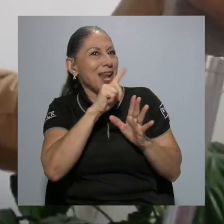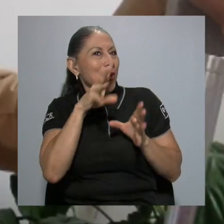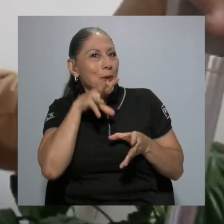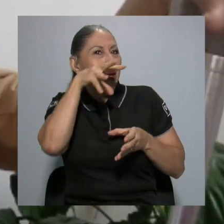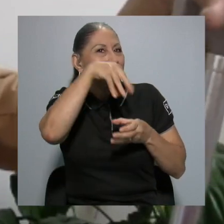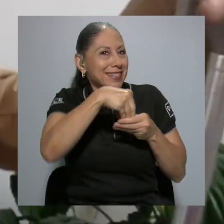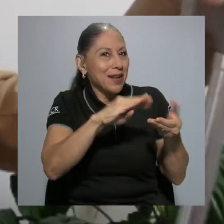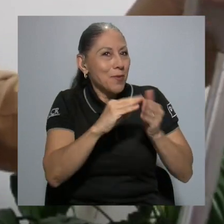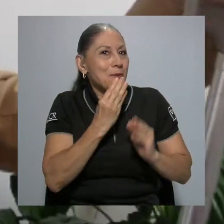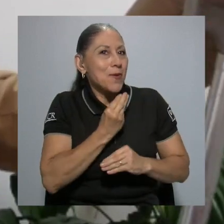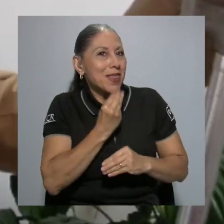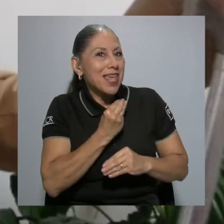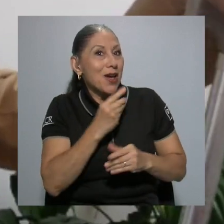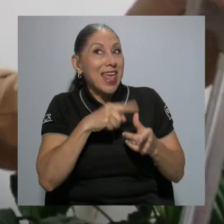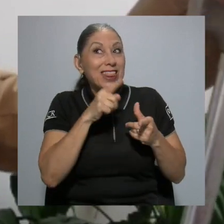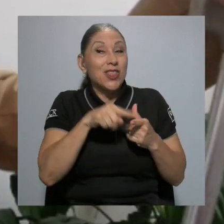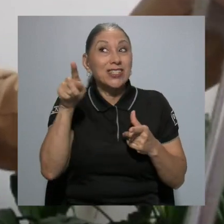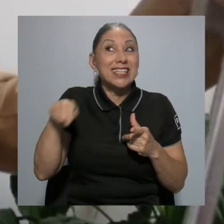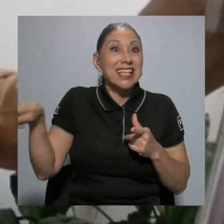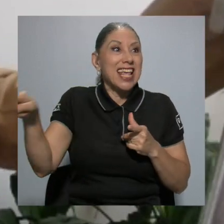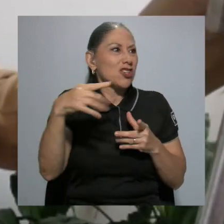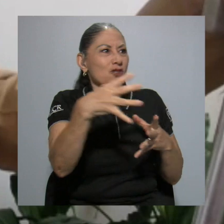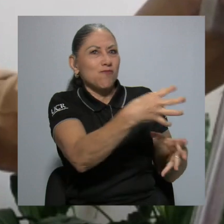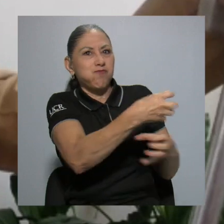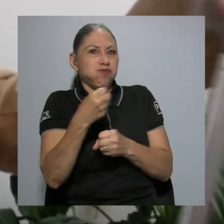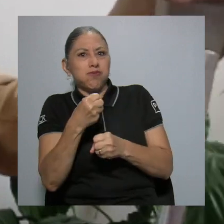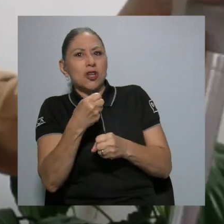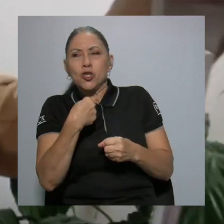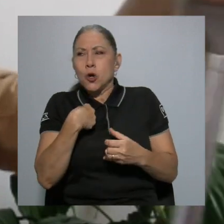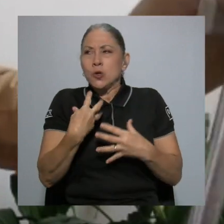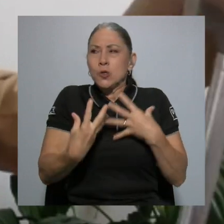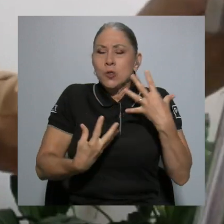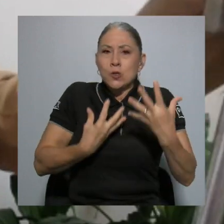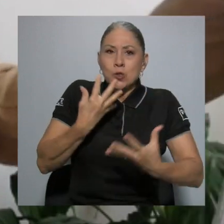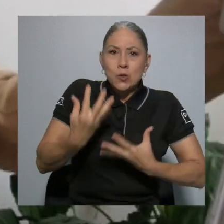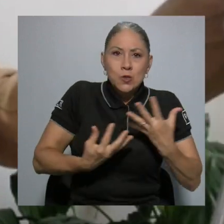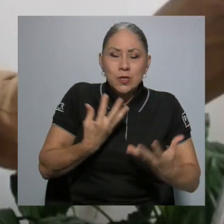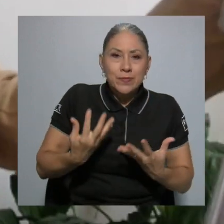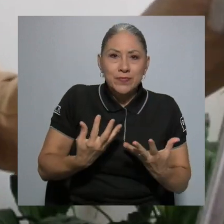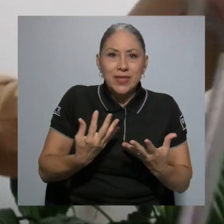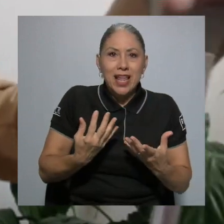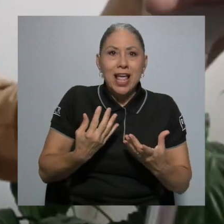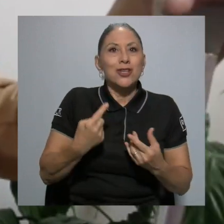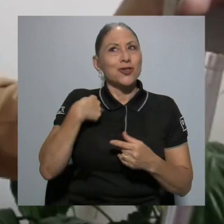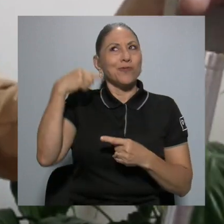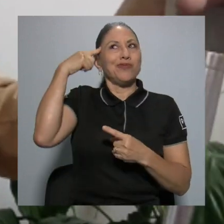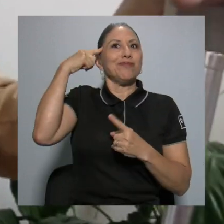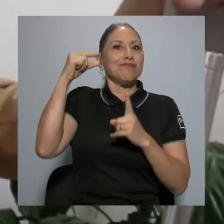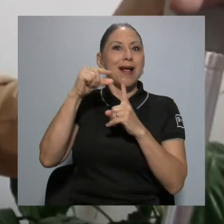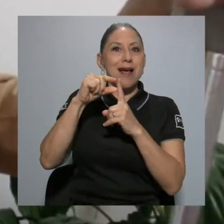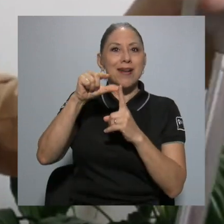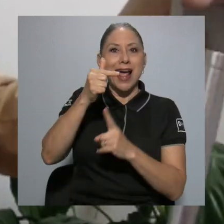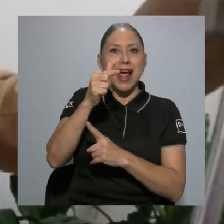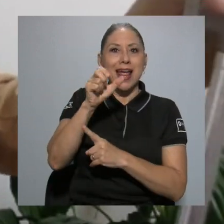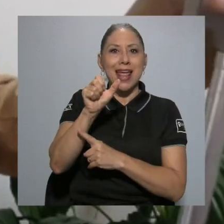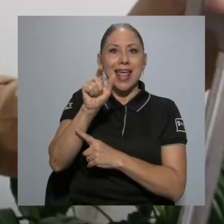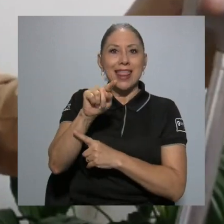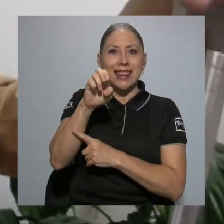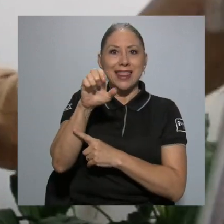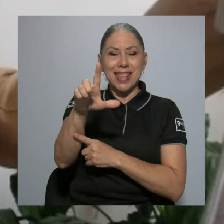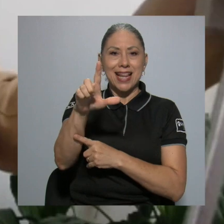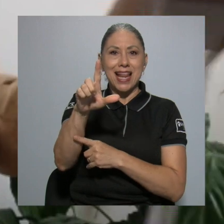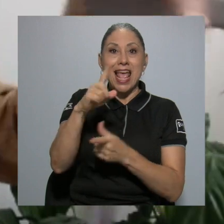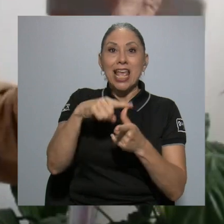Y me entró un berrinche porque me los quitaron a la fuerza. Tal vez ahí empieza mi carrera. Ya tuve mi primer contacto